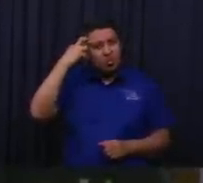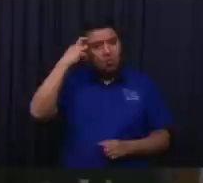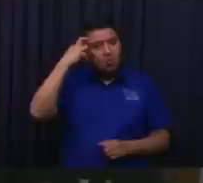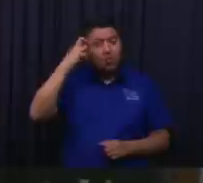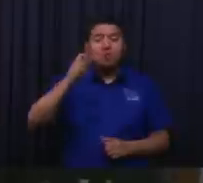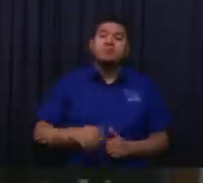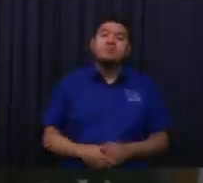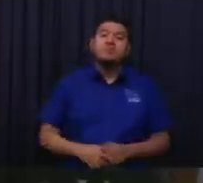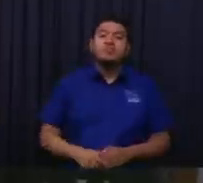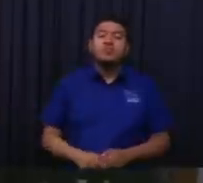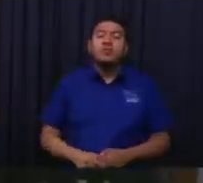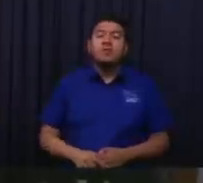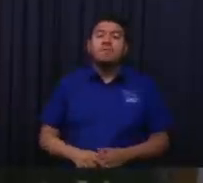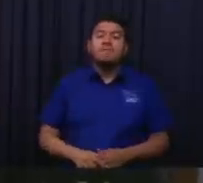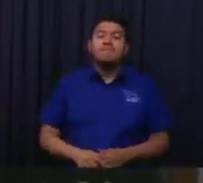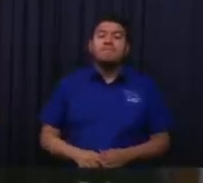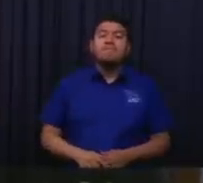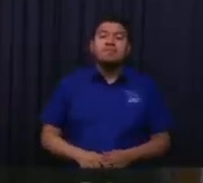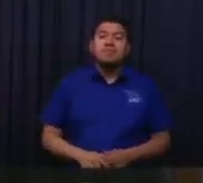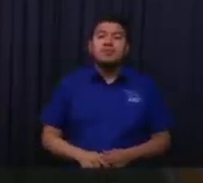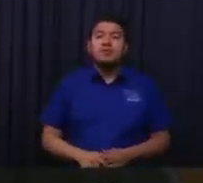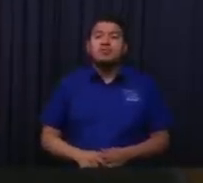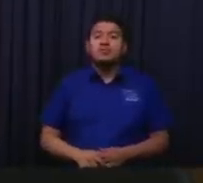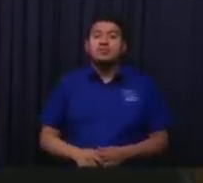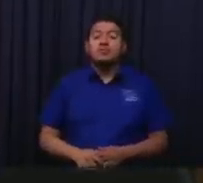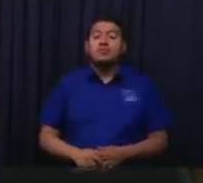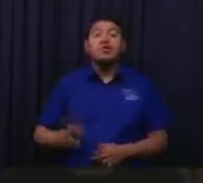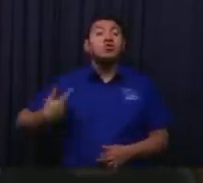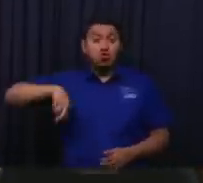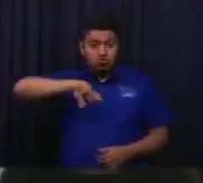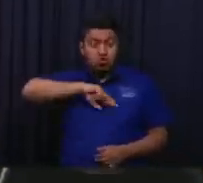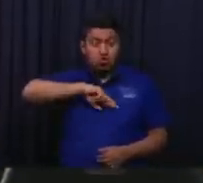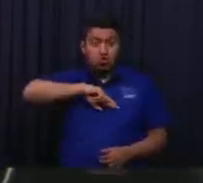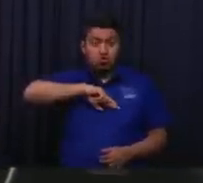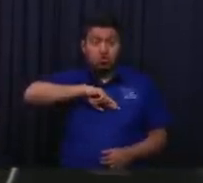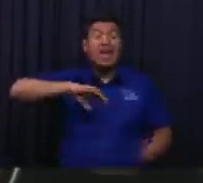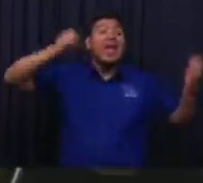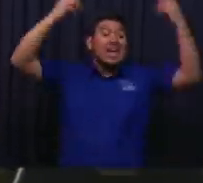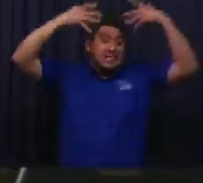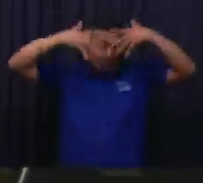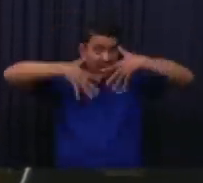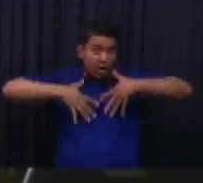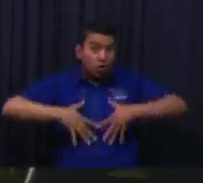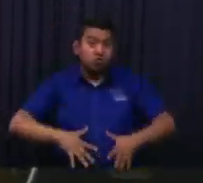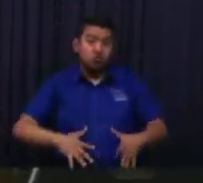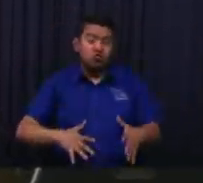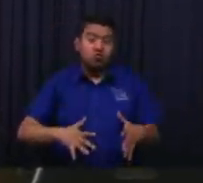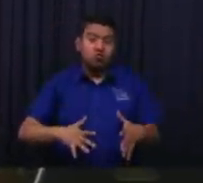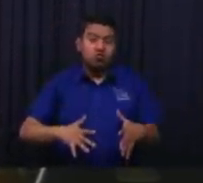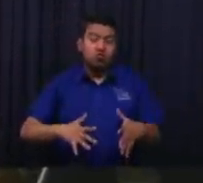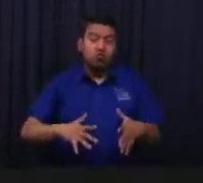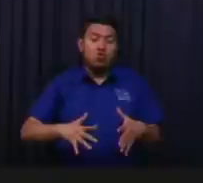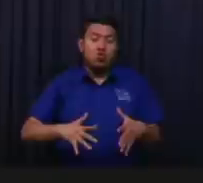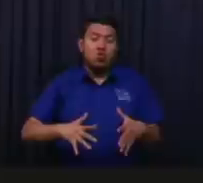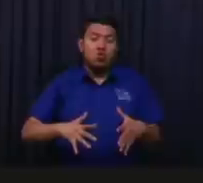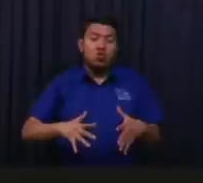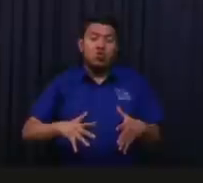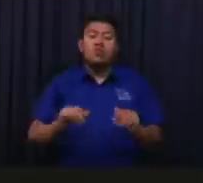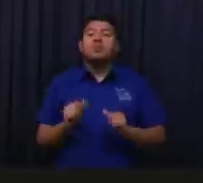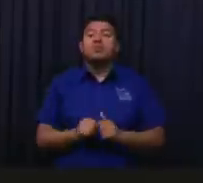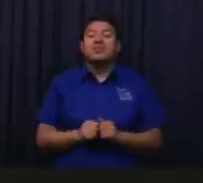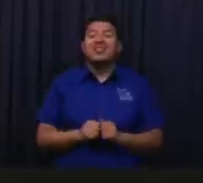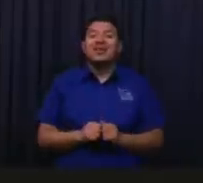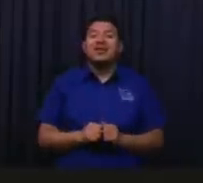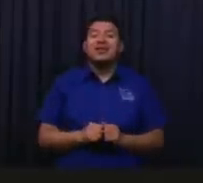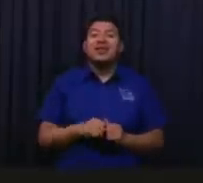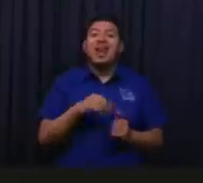Jorge acerca de que estamos embriagados con un tipo de vino que no es terrenal, ¿verdad? Así como